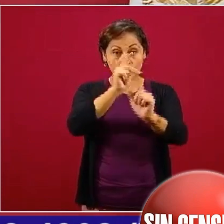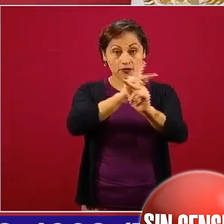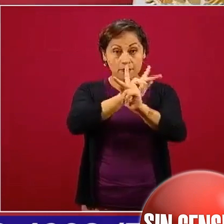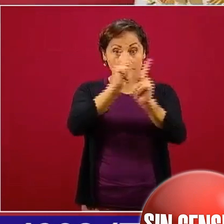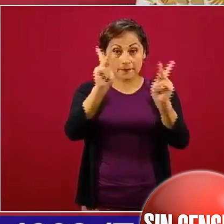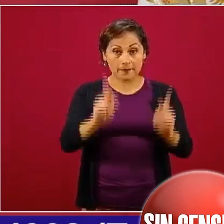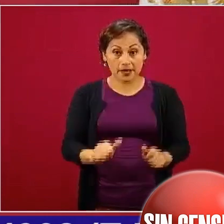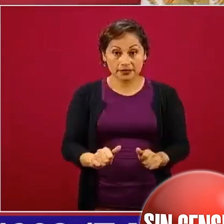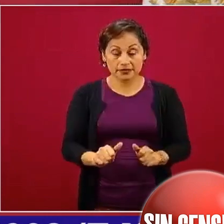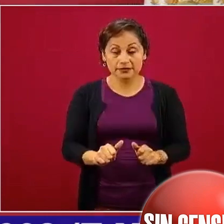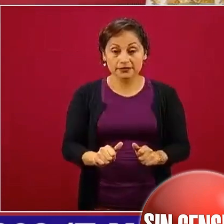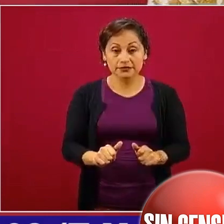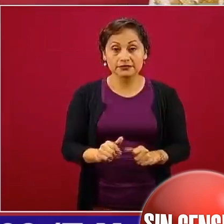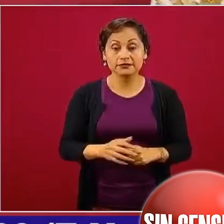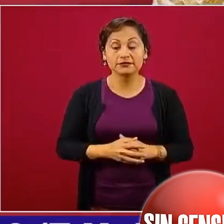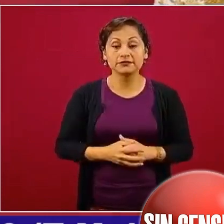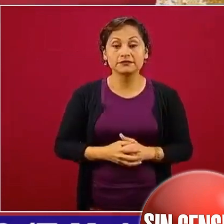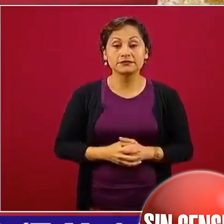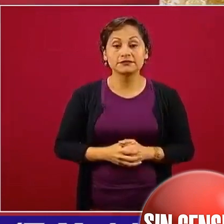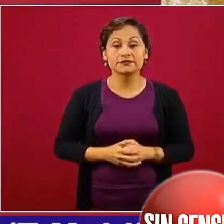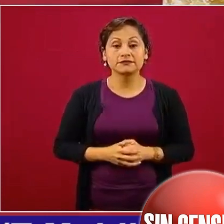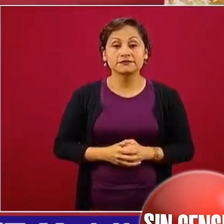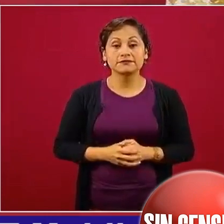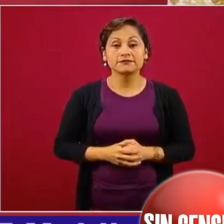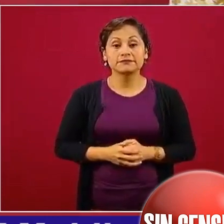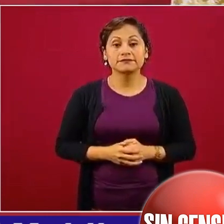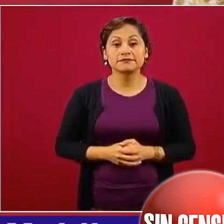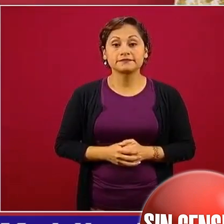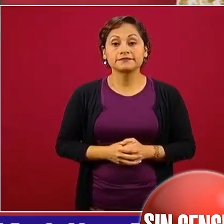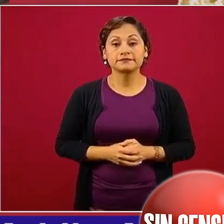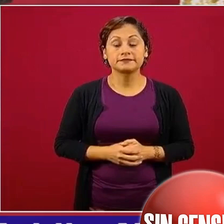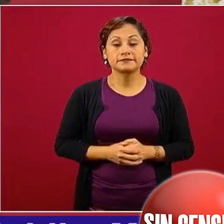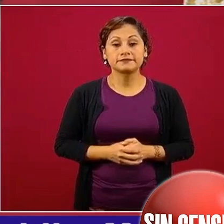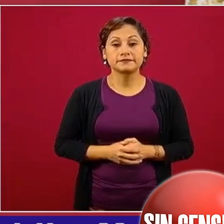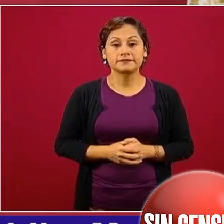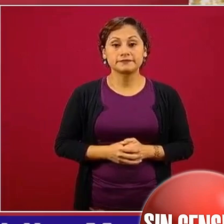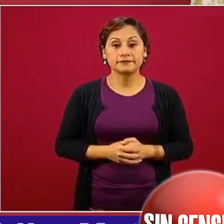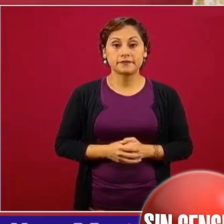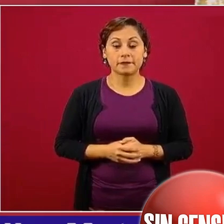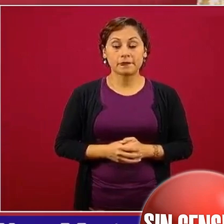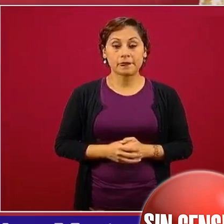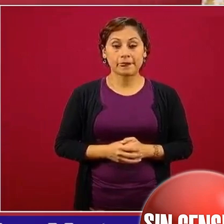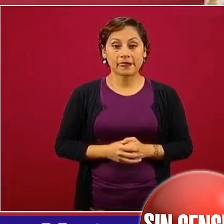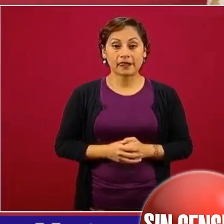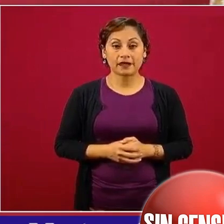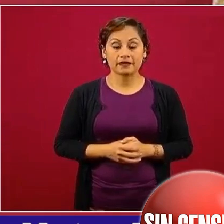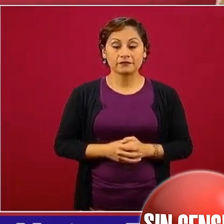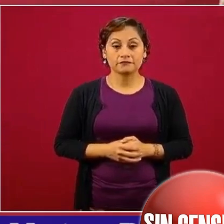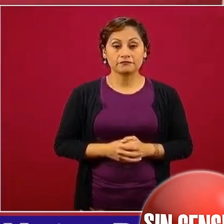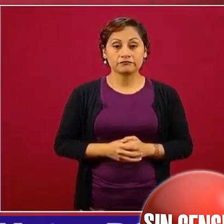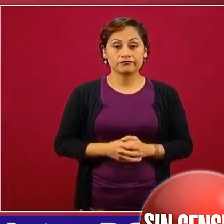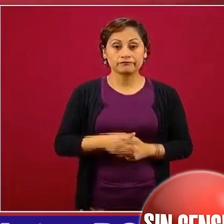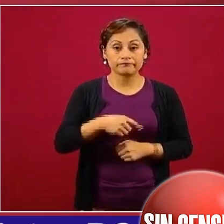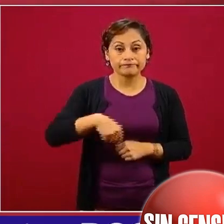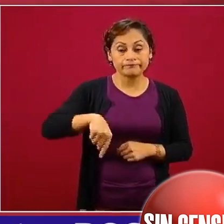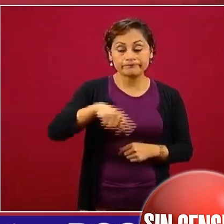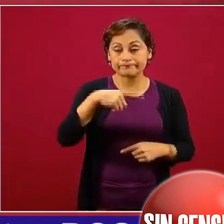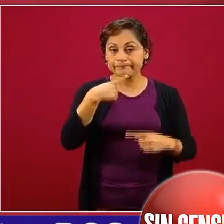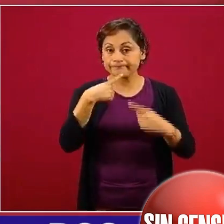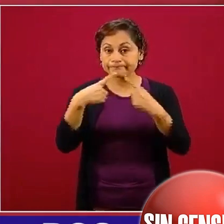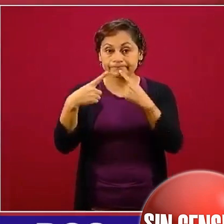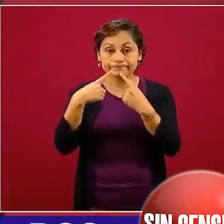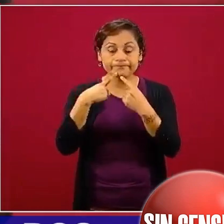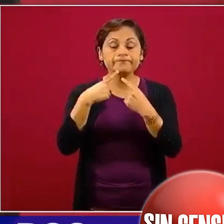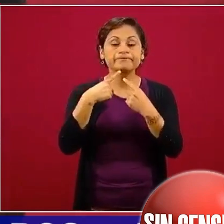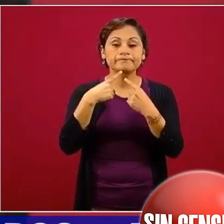se llega a la decisión de la